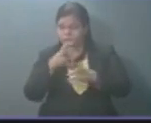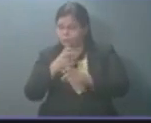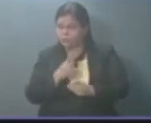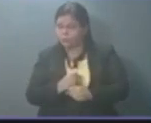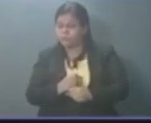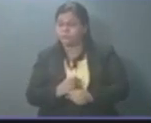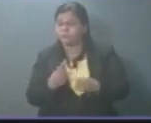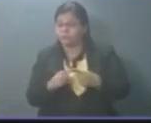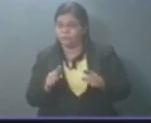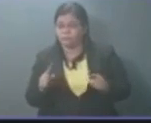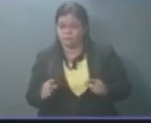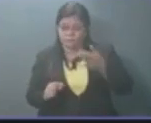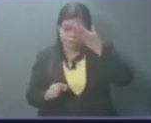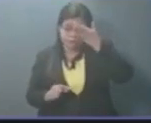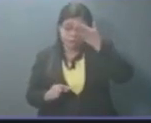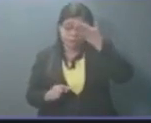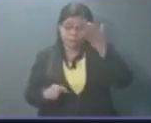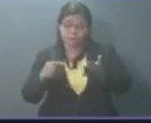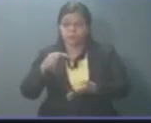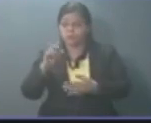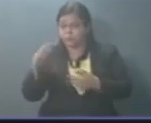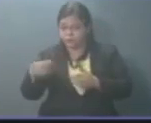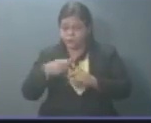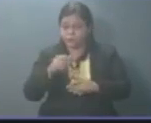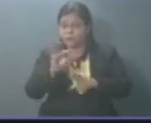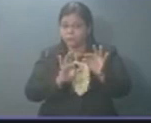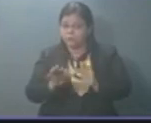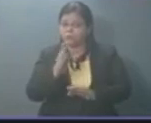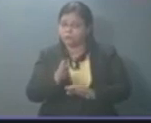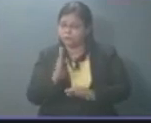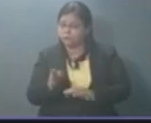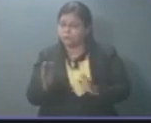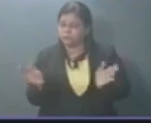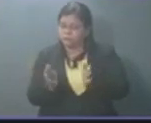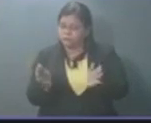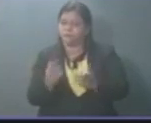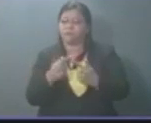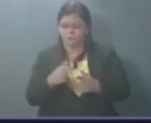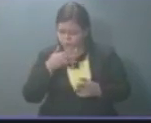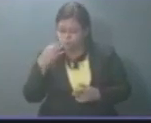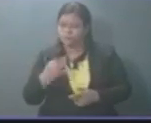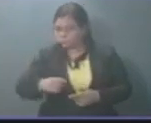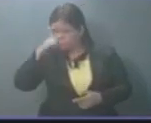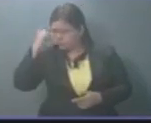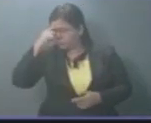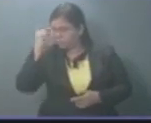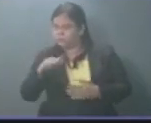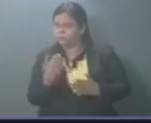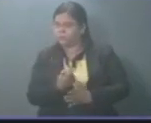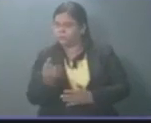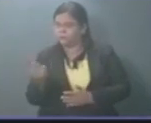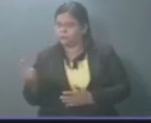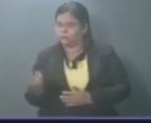que cobren subsidios solamente aquellas unidades que presten el servicio al usuario.